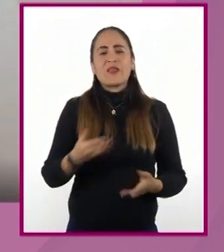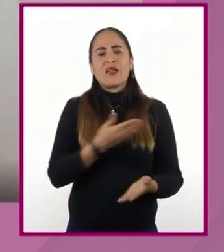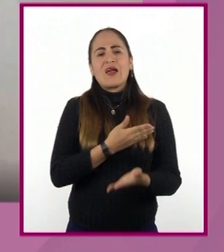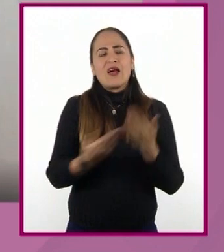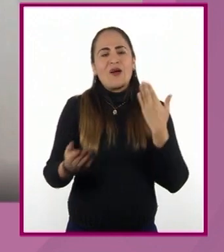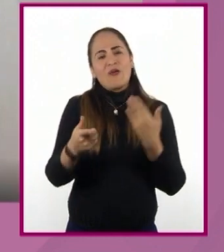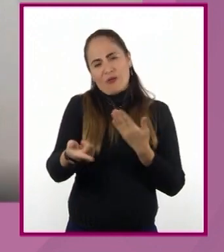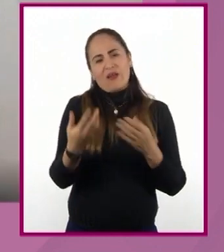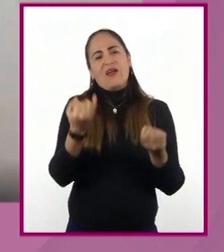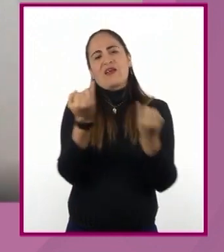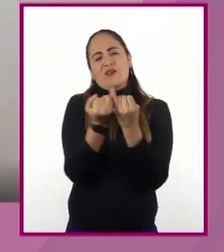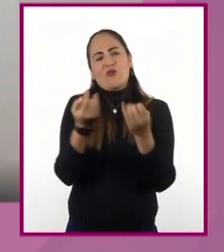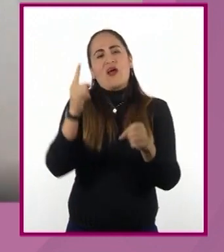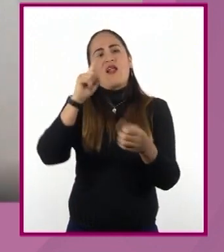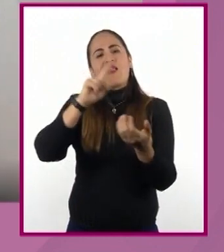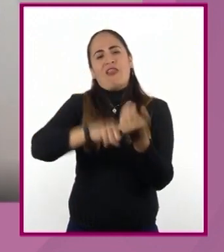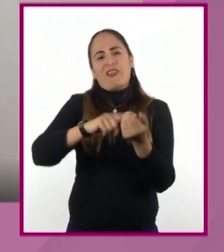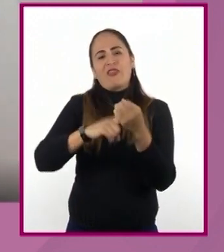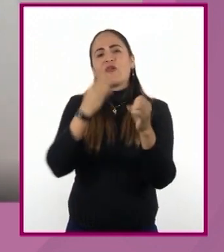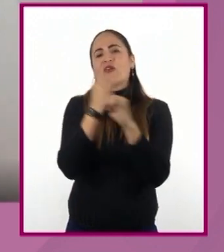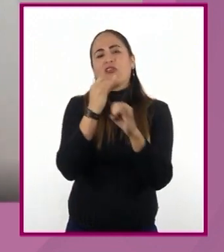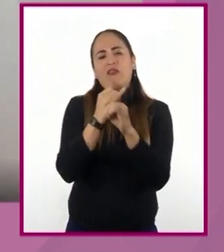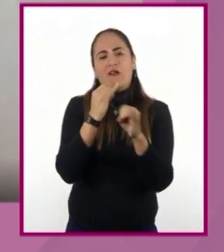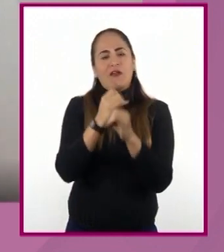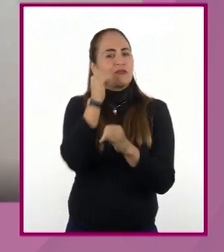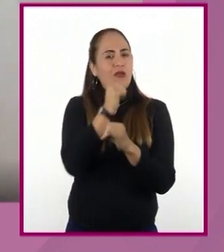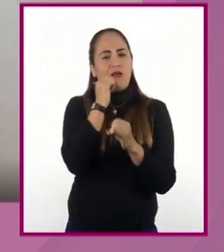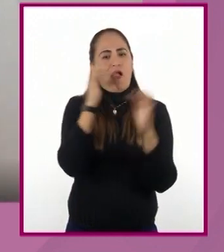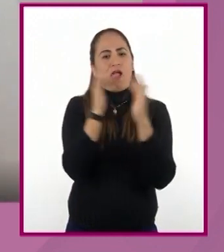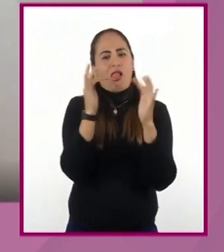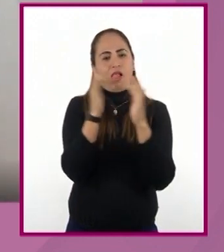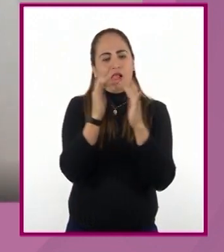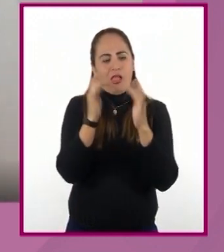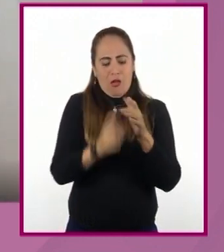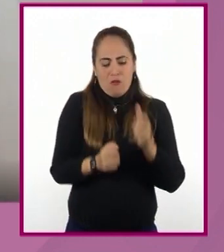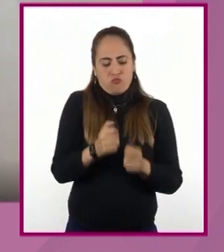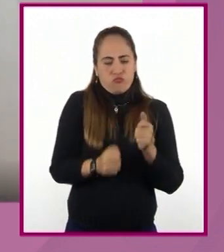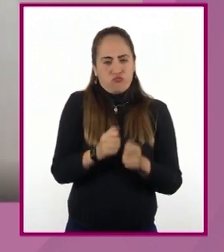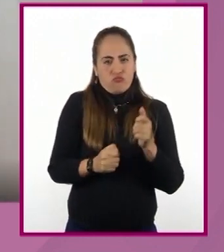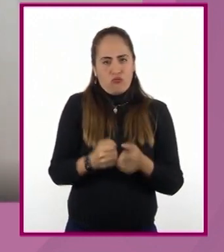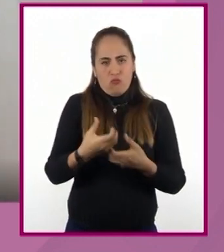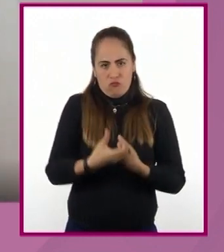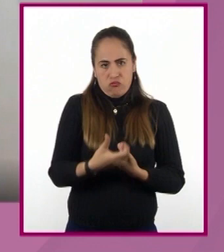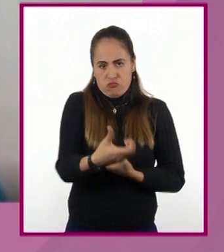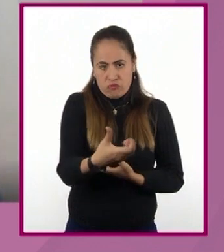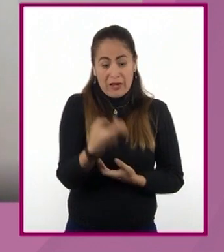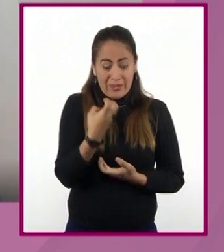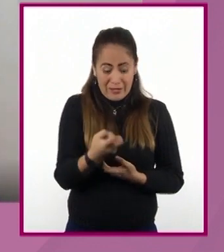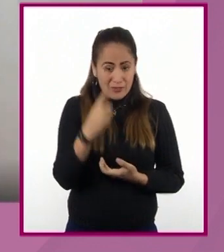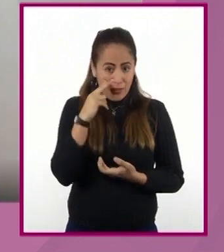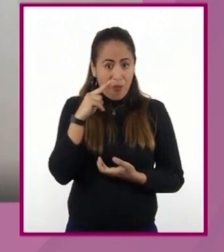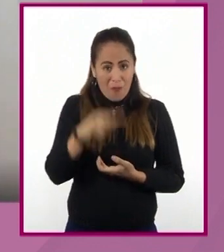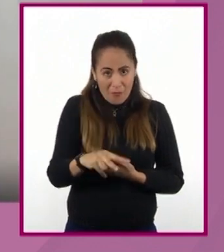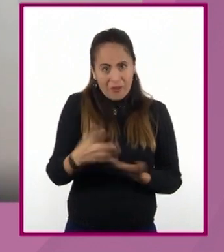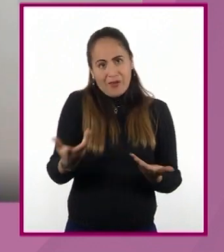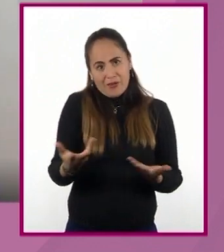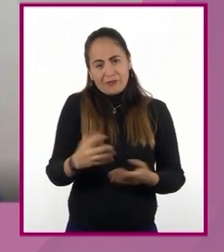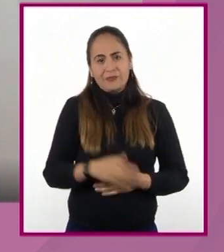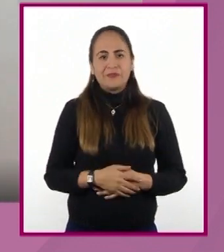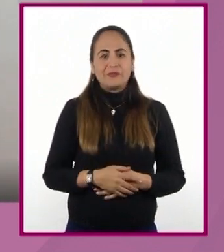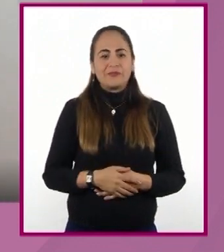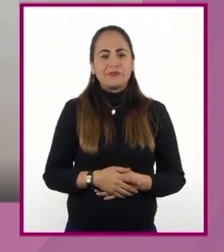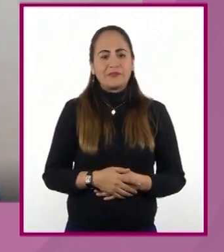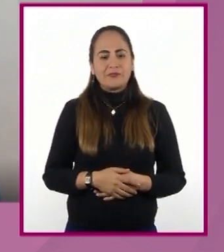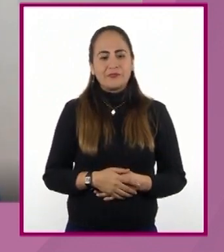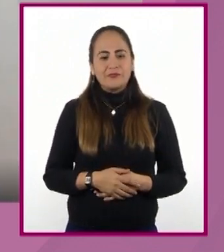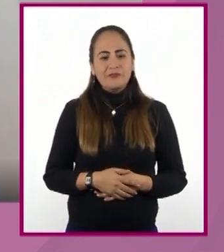medios digitales y teniendo el celular a todo el tiempo, pues obviamente mucha de esa publicidad la voy a ver a través de mi teléfono. Entonces,